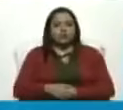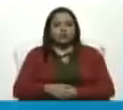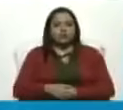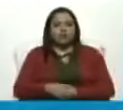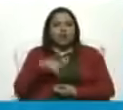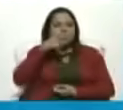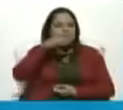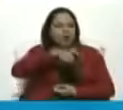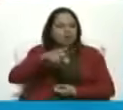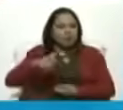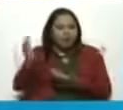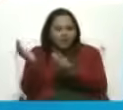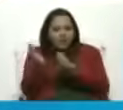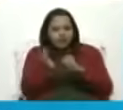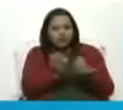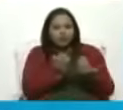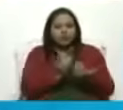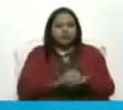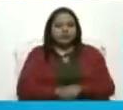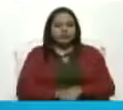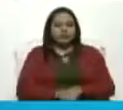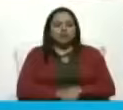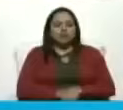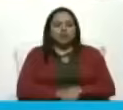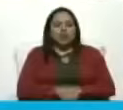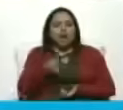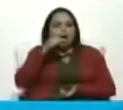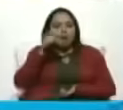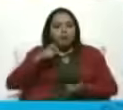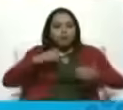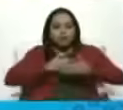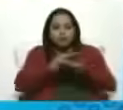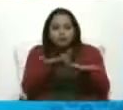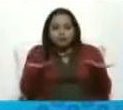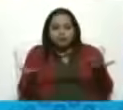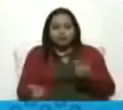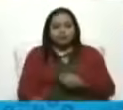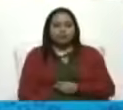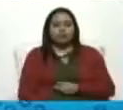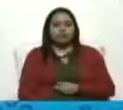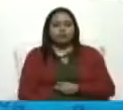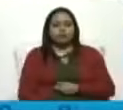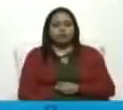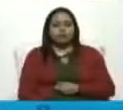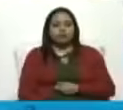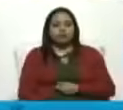Del pueblo vengo, al pueblo me debo.